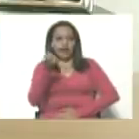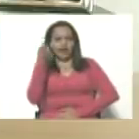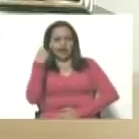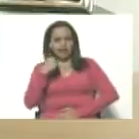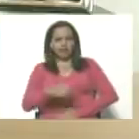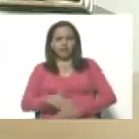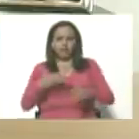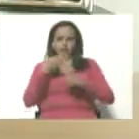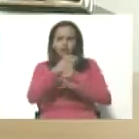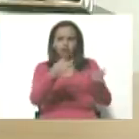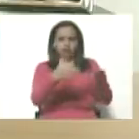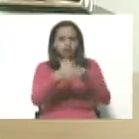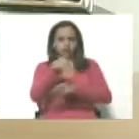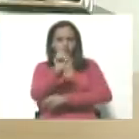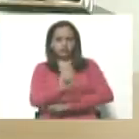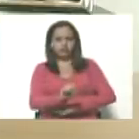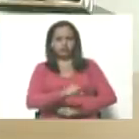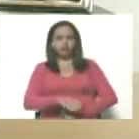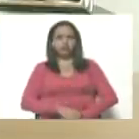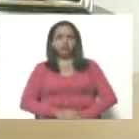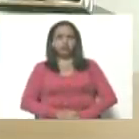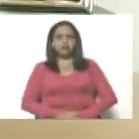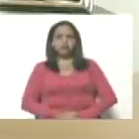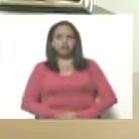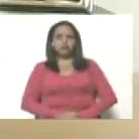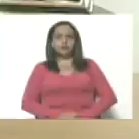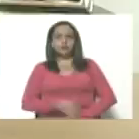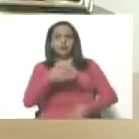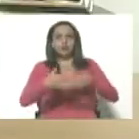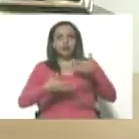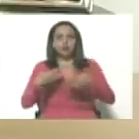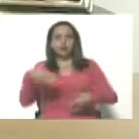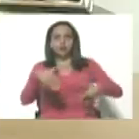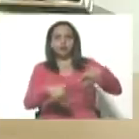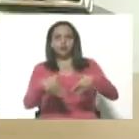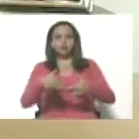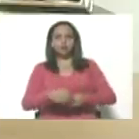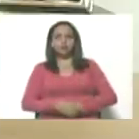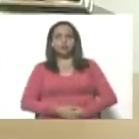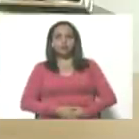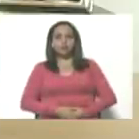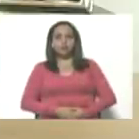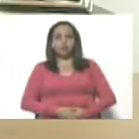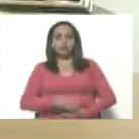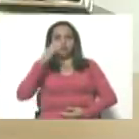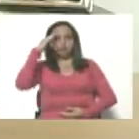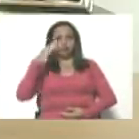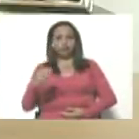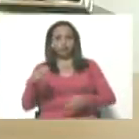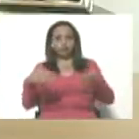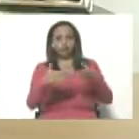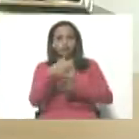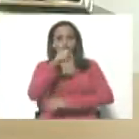al Comando Sur, a un acto electoral en el Comando Militar, Comando Sur.